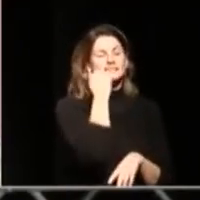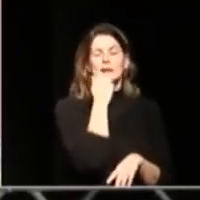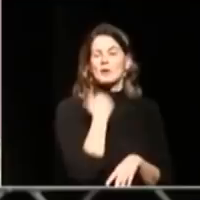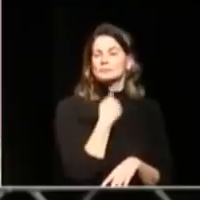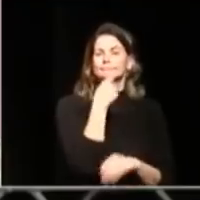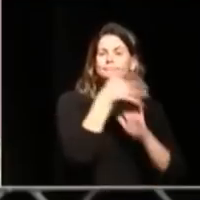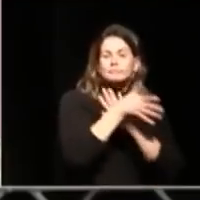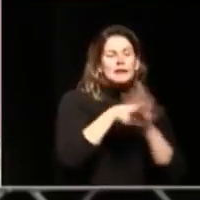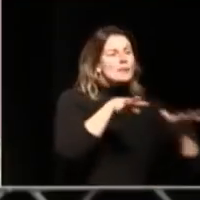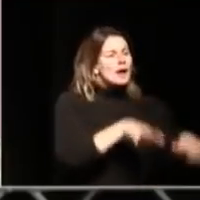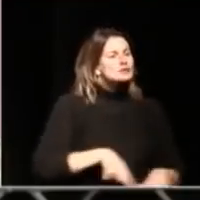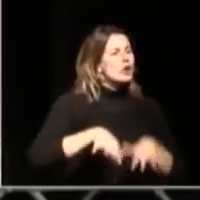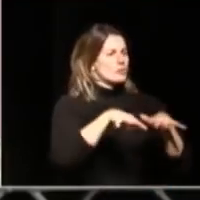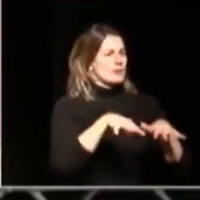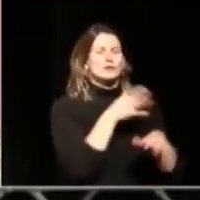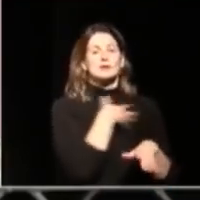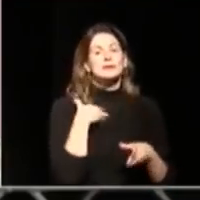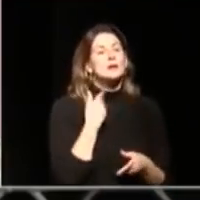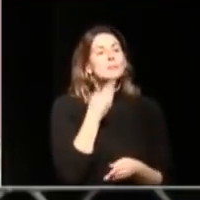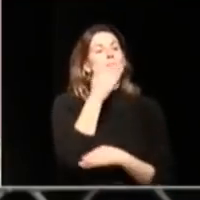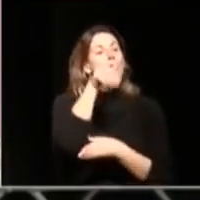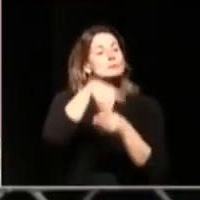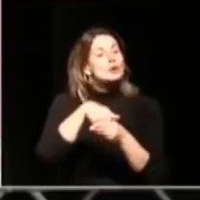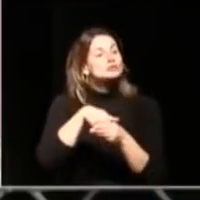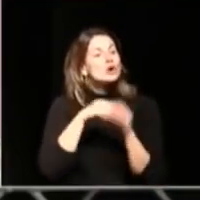quiero pedir el voto para los comunes, les quiero pedir